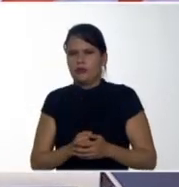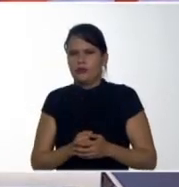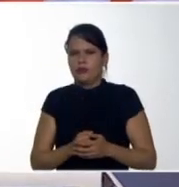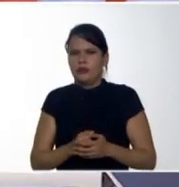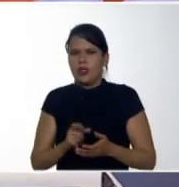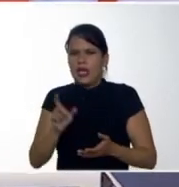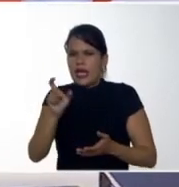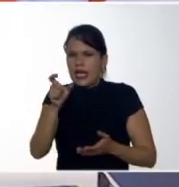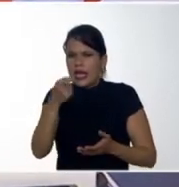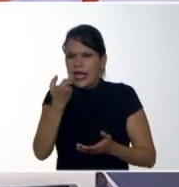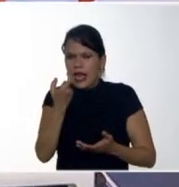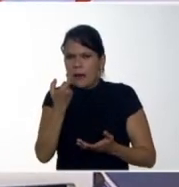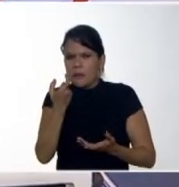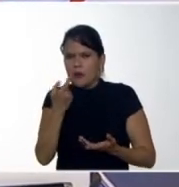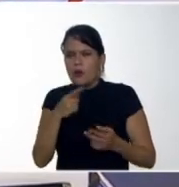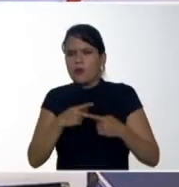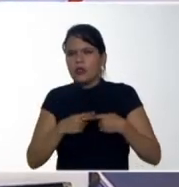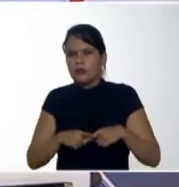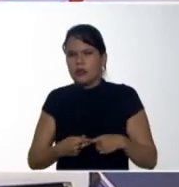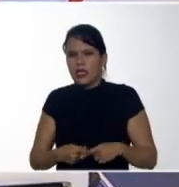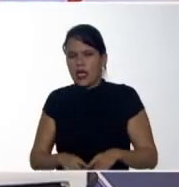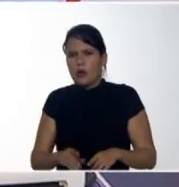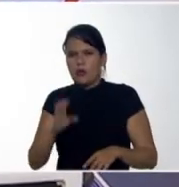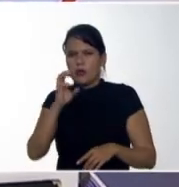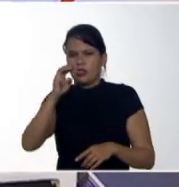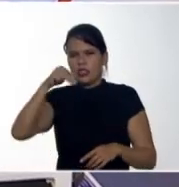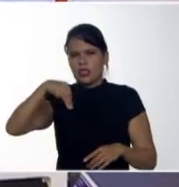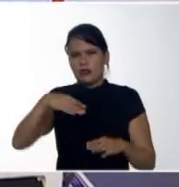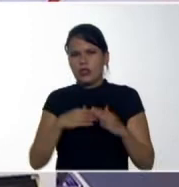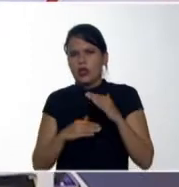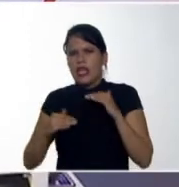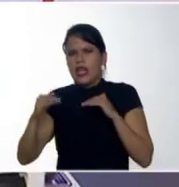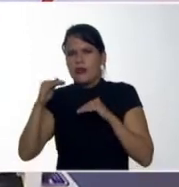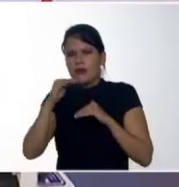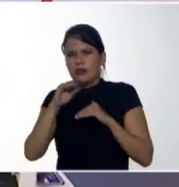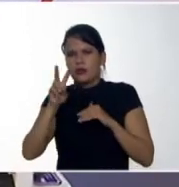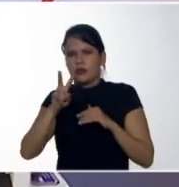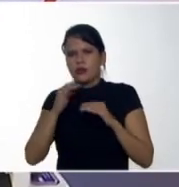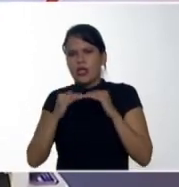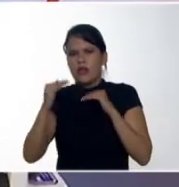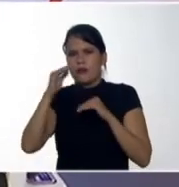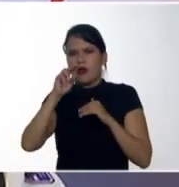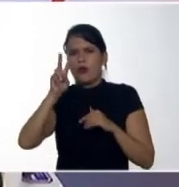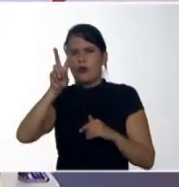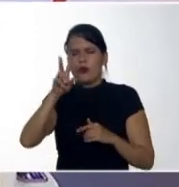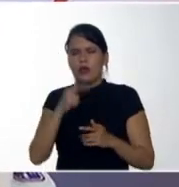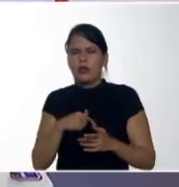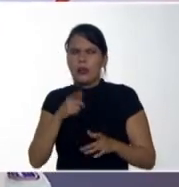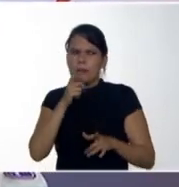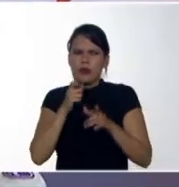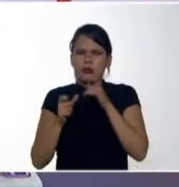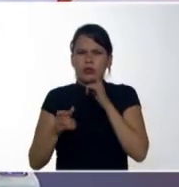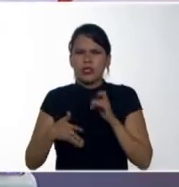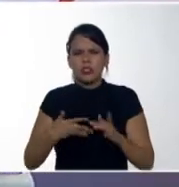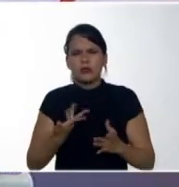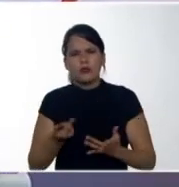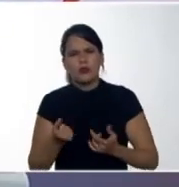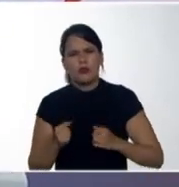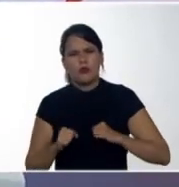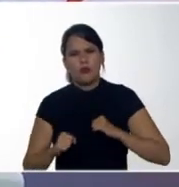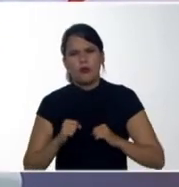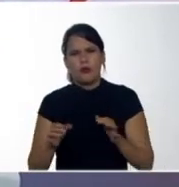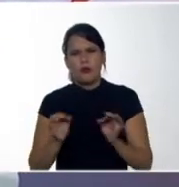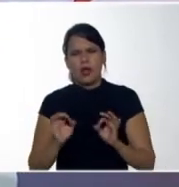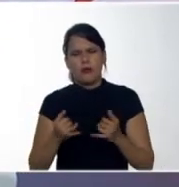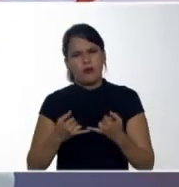por centímetro sobre segundo al cuadrado. Profe, una pregunta, si podemos desplazarnos solamente en